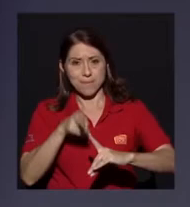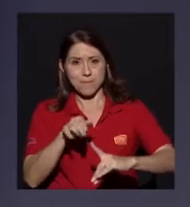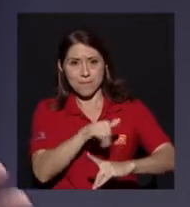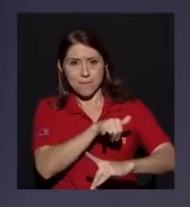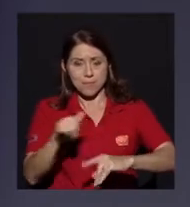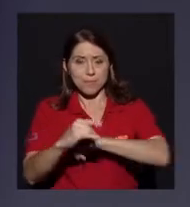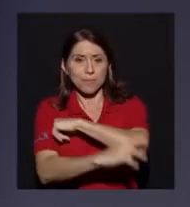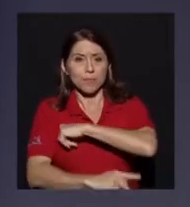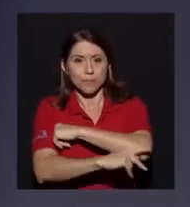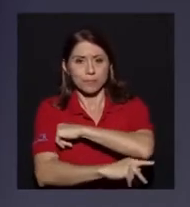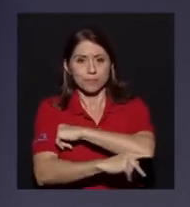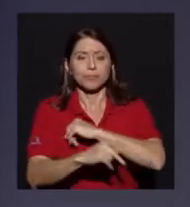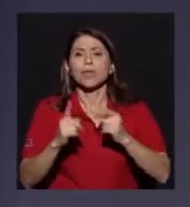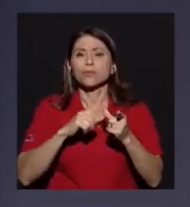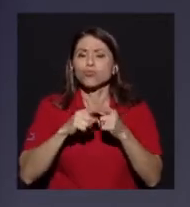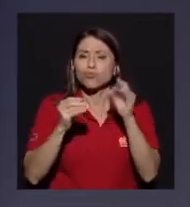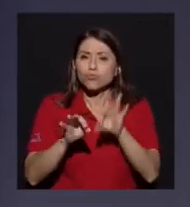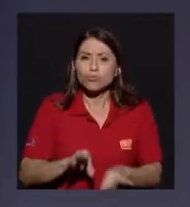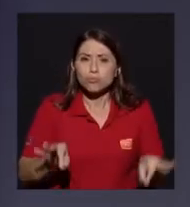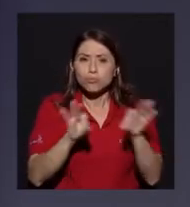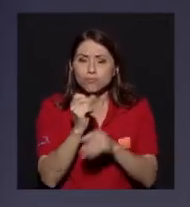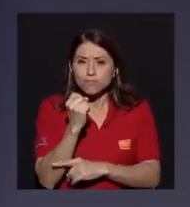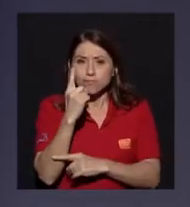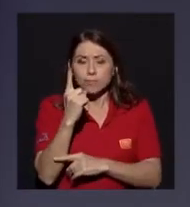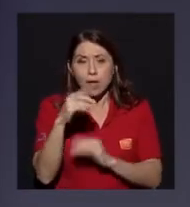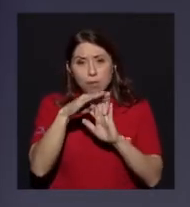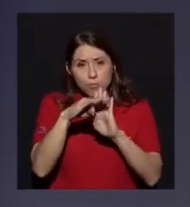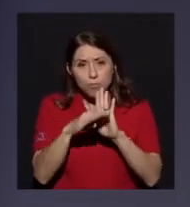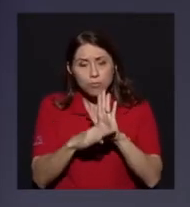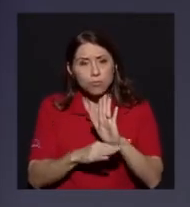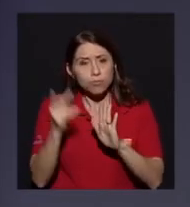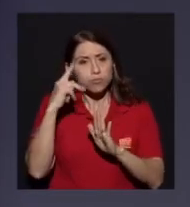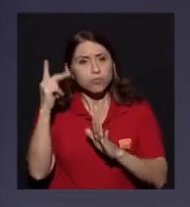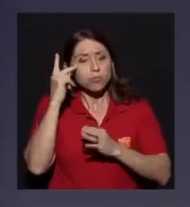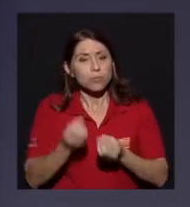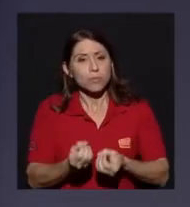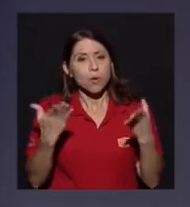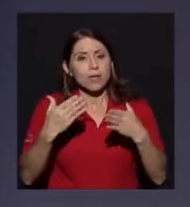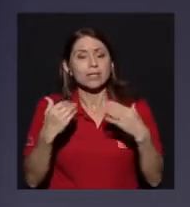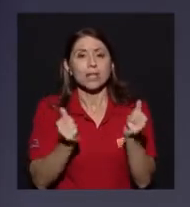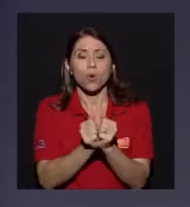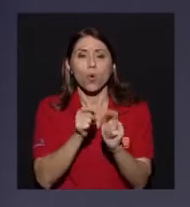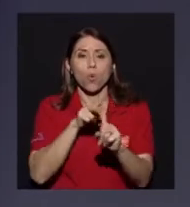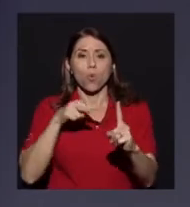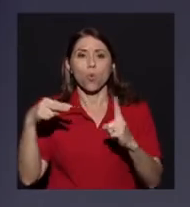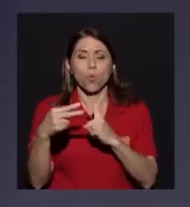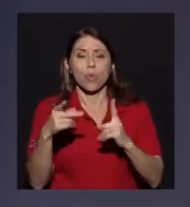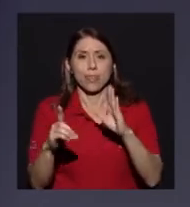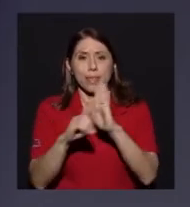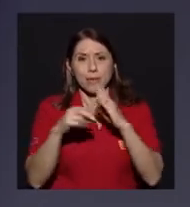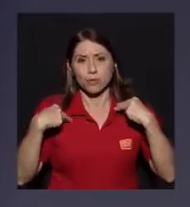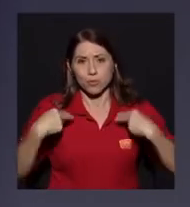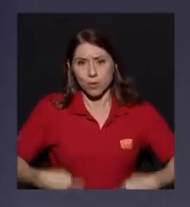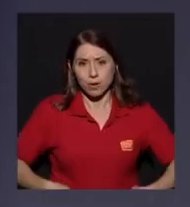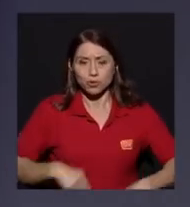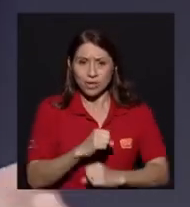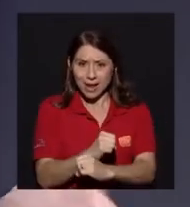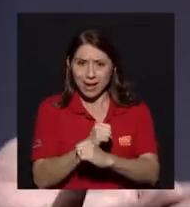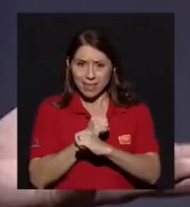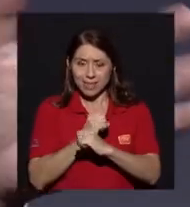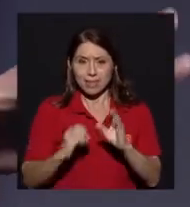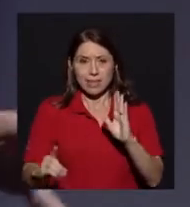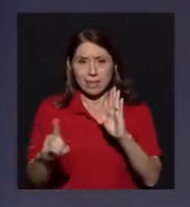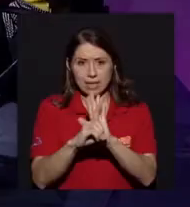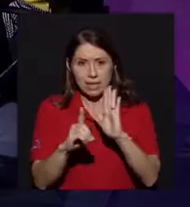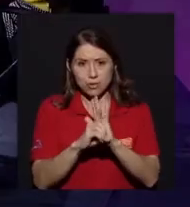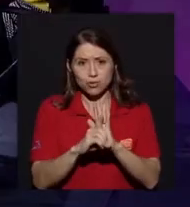que en este sentido es muy importante entender que la política pública se hace desde una perspectiva de derechos humanos y de garantía de derechos y que si